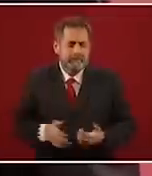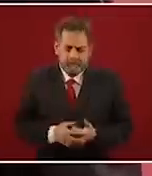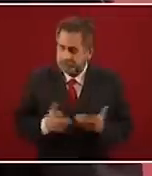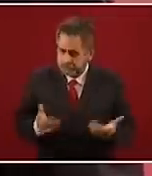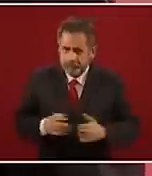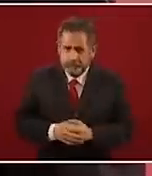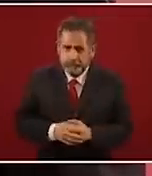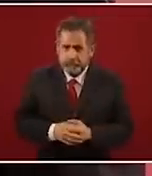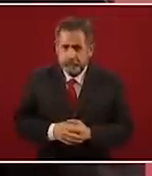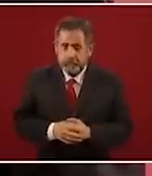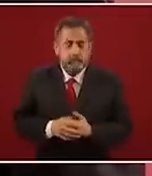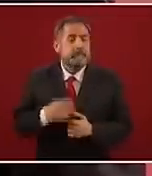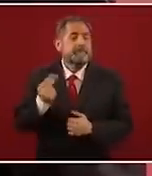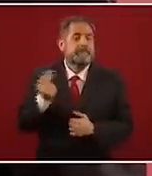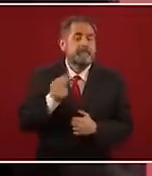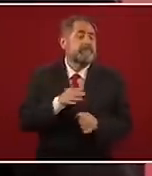Entonces, ¿qué necesitamos?